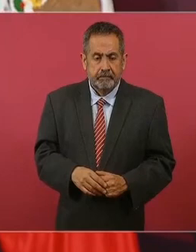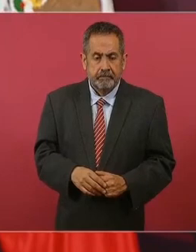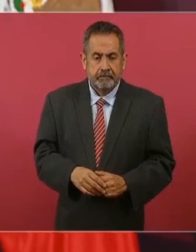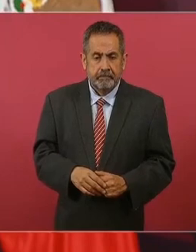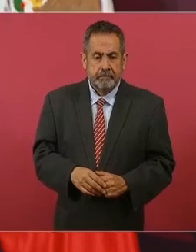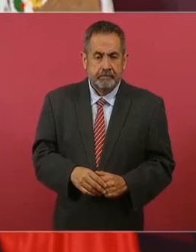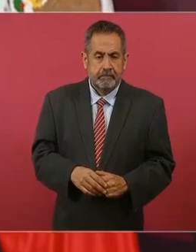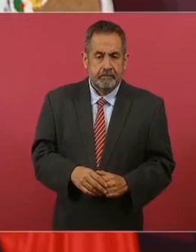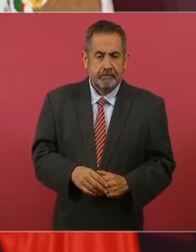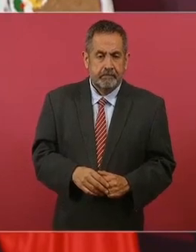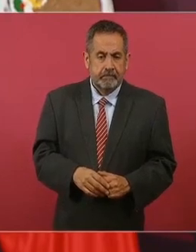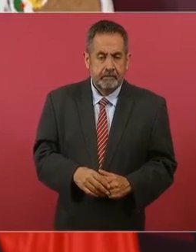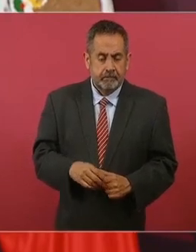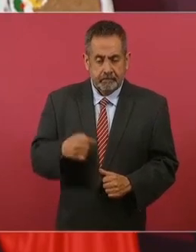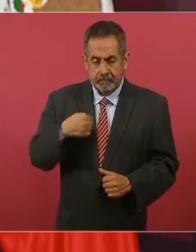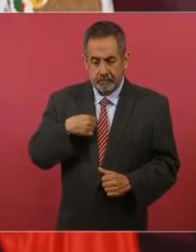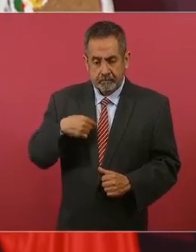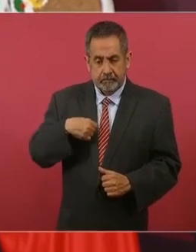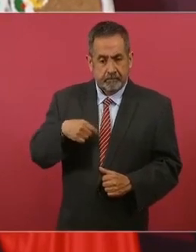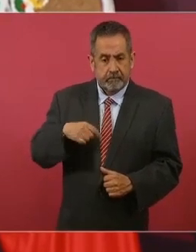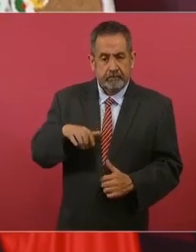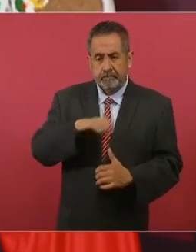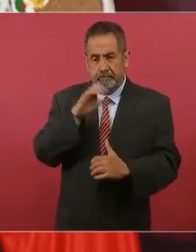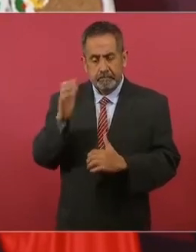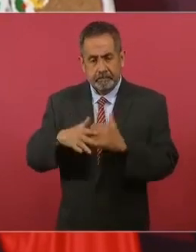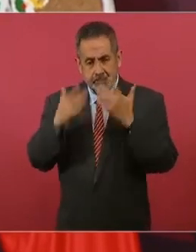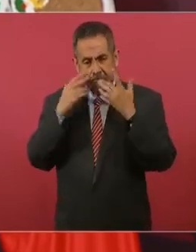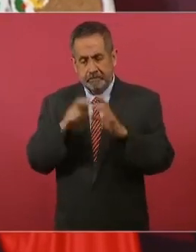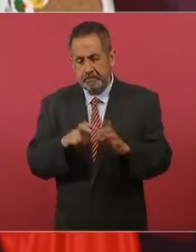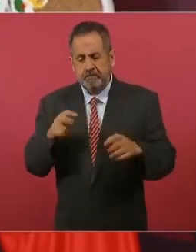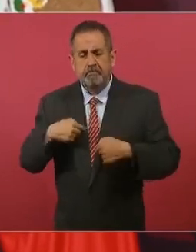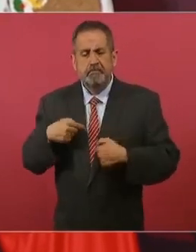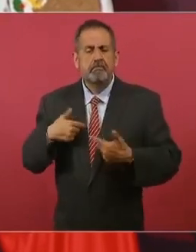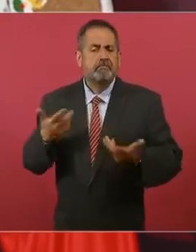¿qué me voy a llevar? Le atribuyen